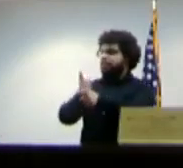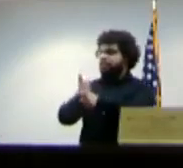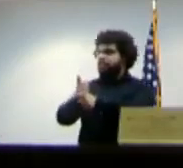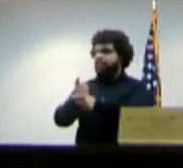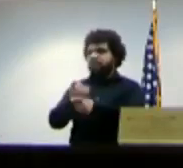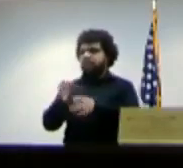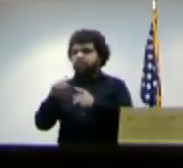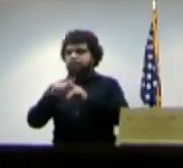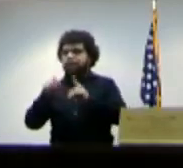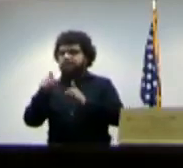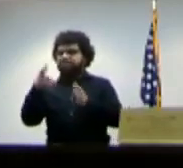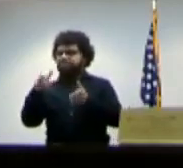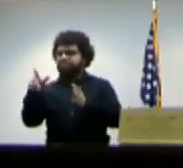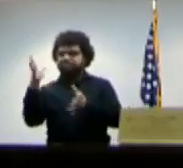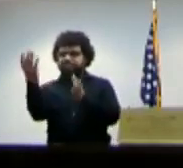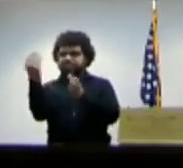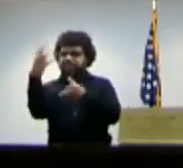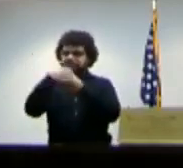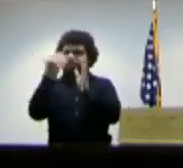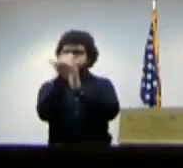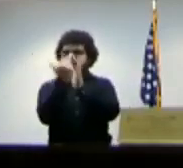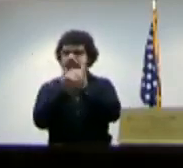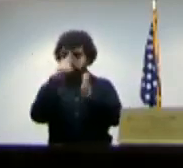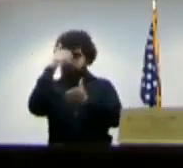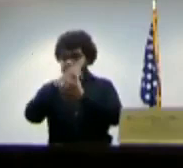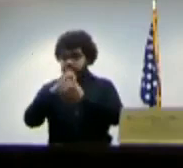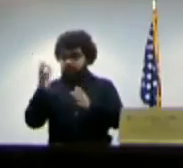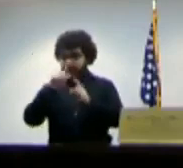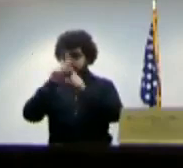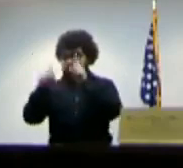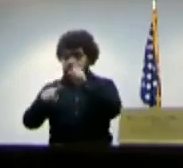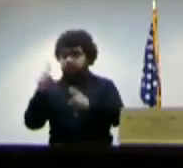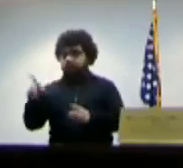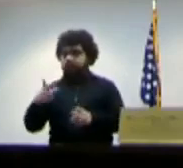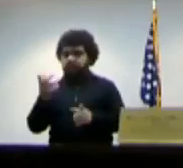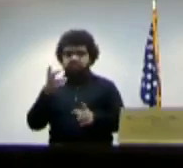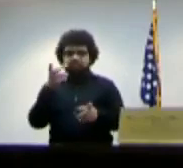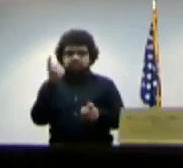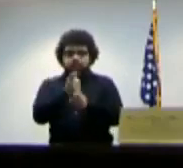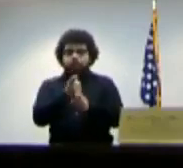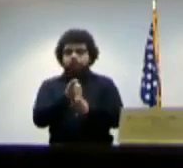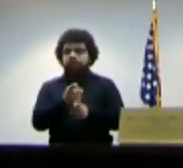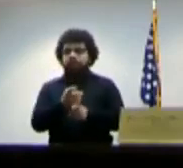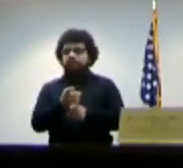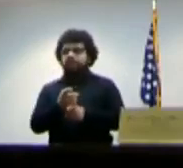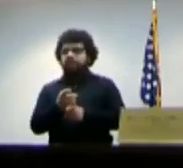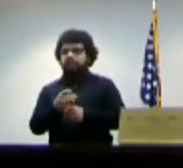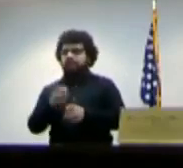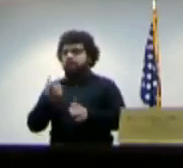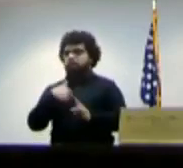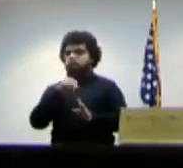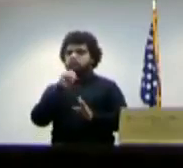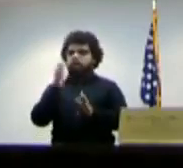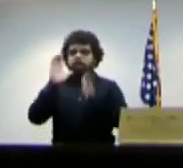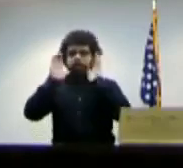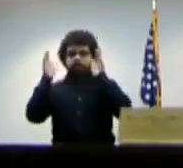lista establecido quién es, o sea, yo creo, y en eso, ¿verdad? Creo que la pregunta es válida y obviamente no estamos yendo a lo que la